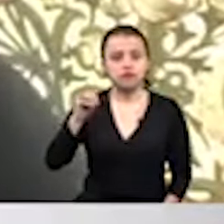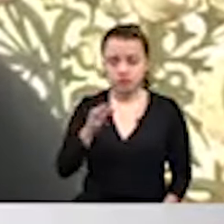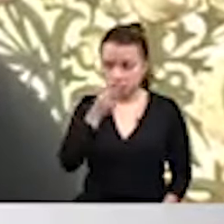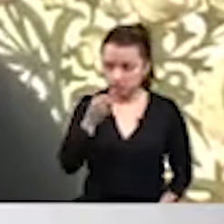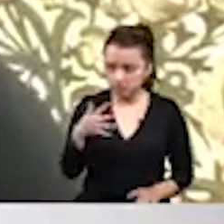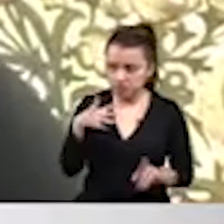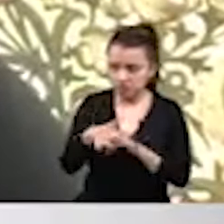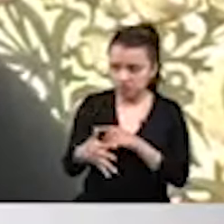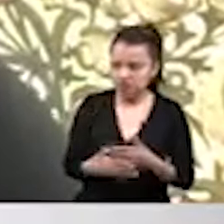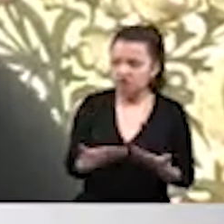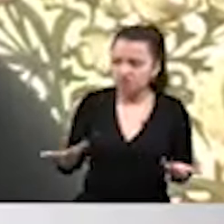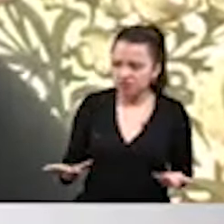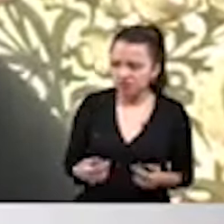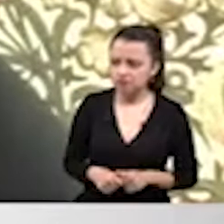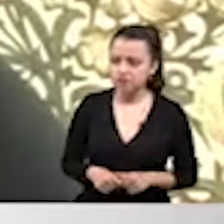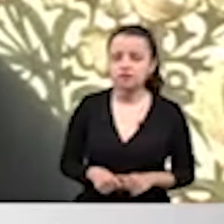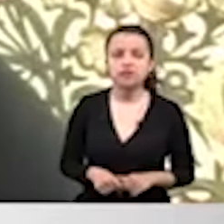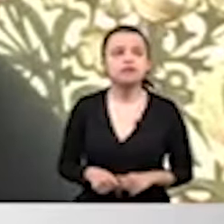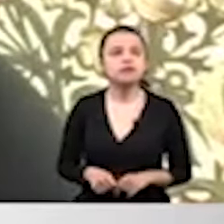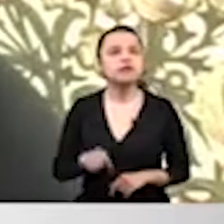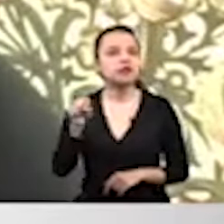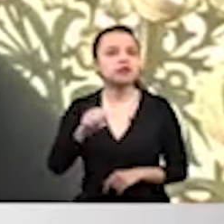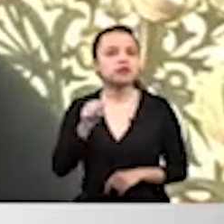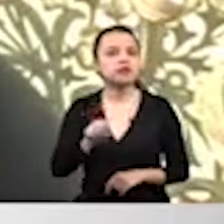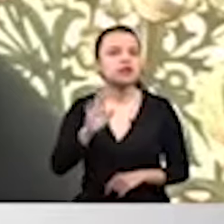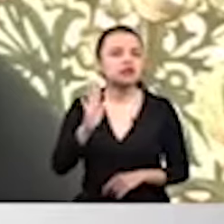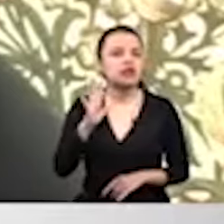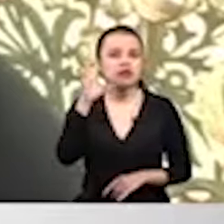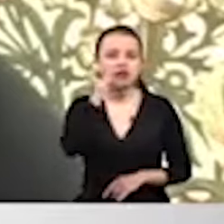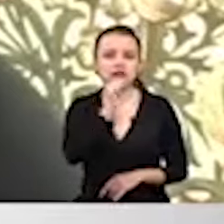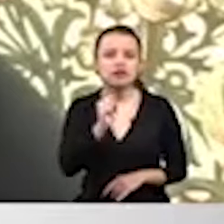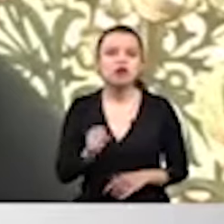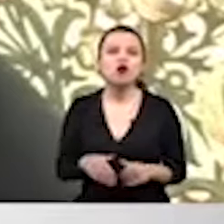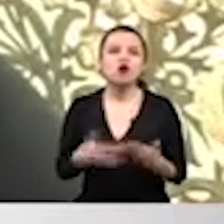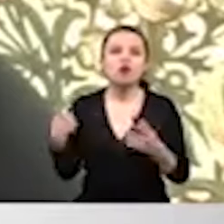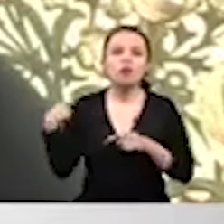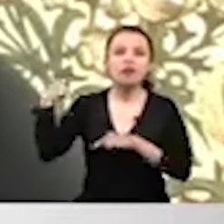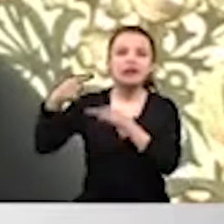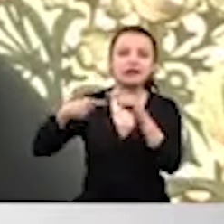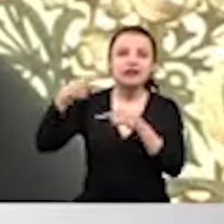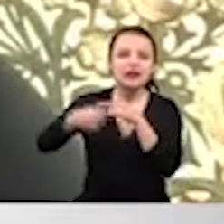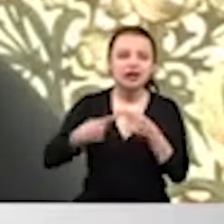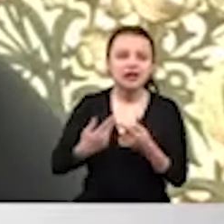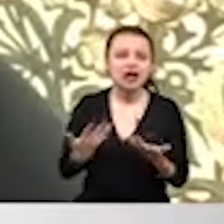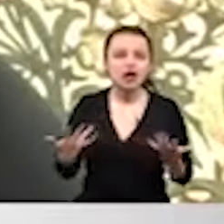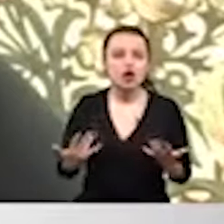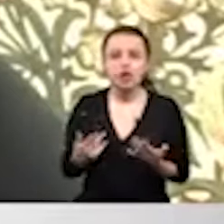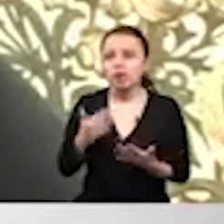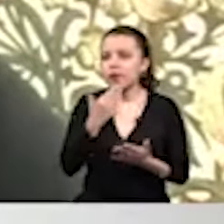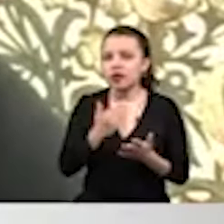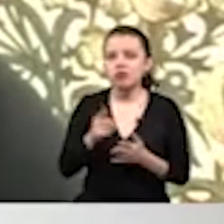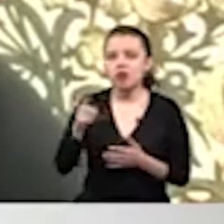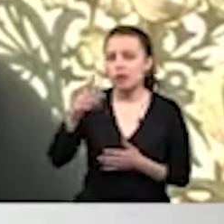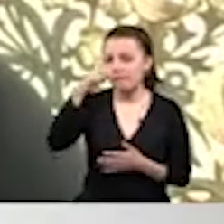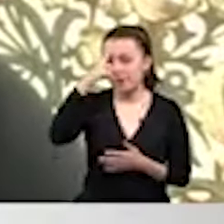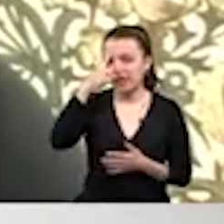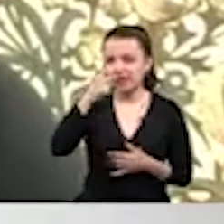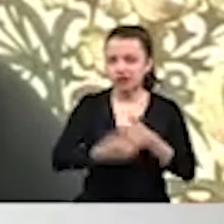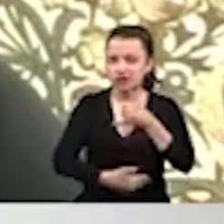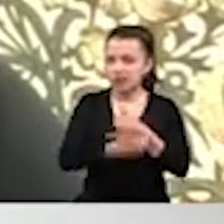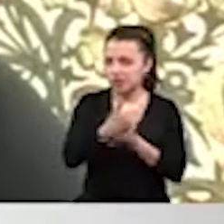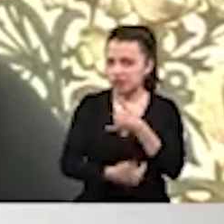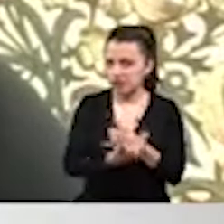Sí, creo que debes ver cómo ese legado se manifiesta hoy en día. Si hablo de Colombia, piensa en el Pacífico, ¿sabes?